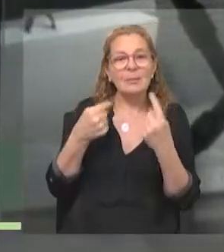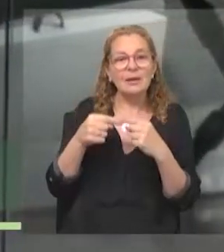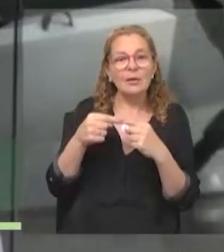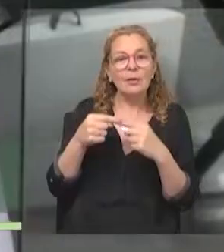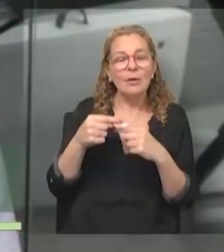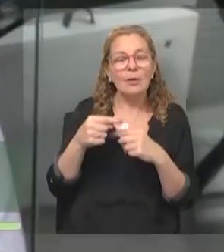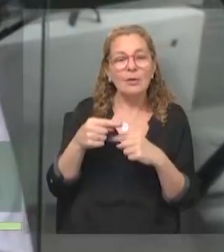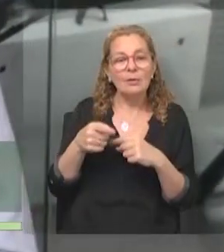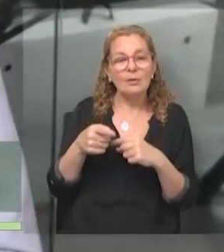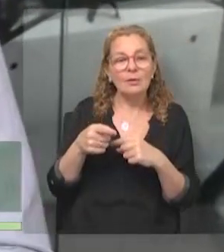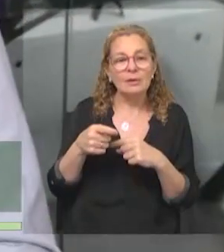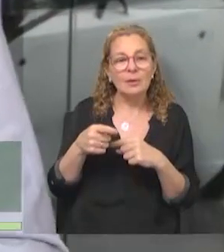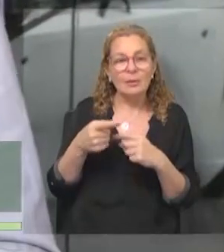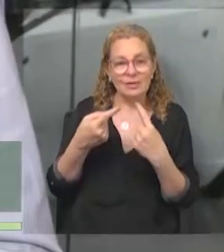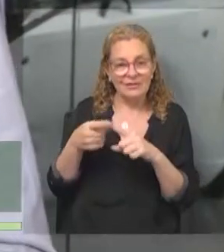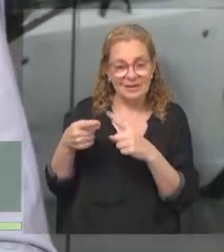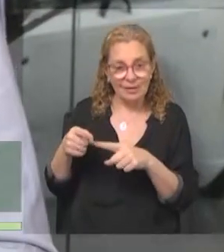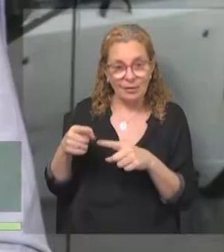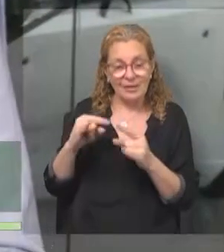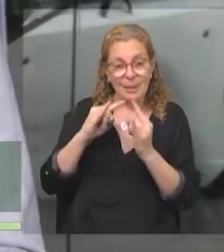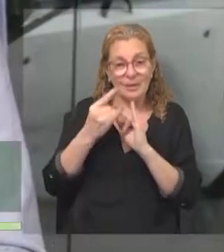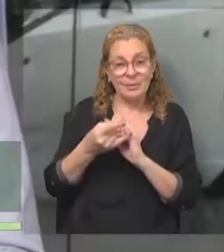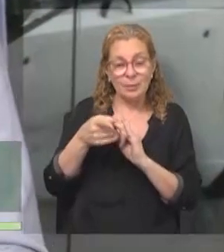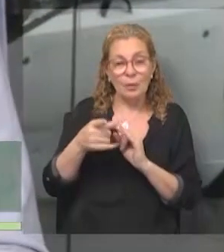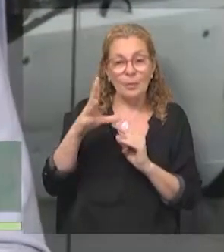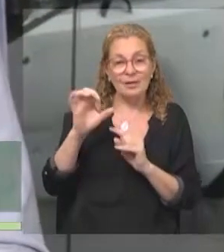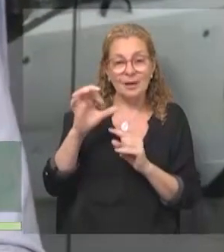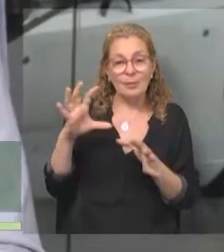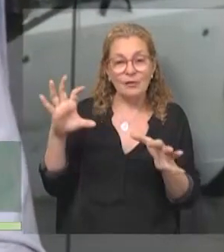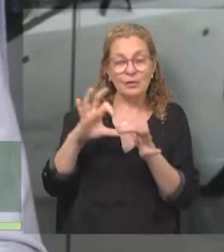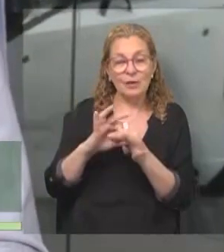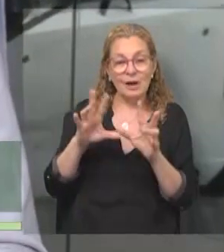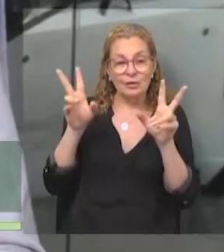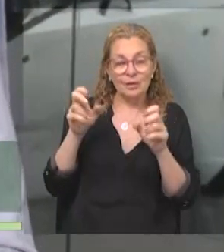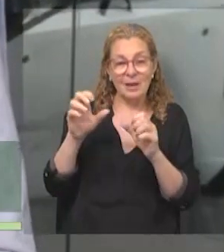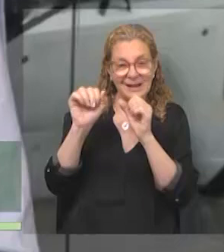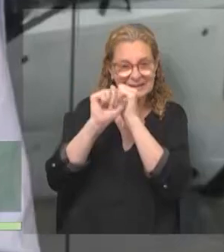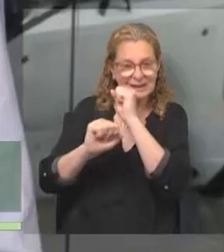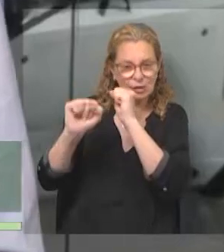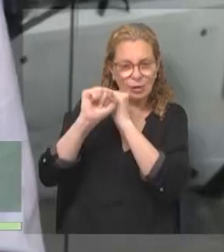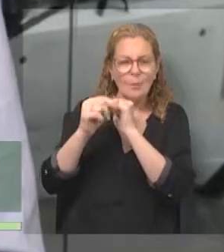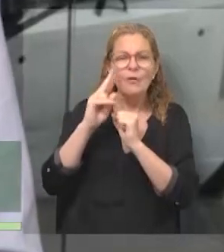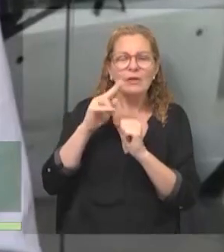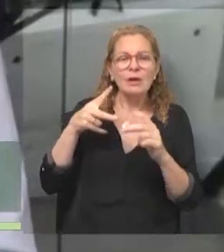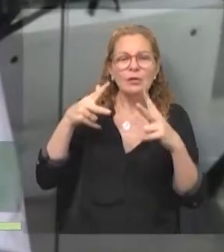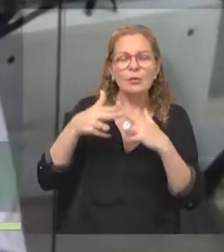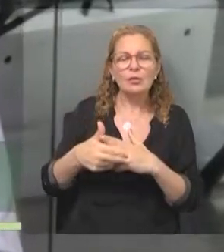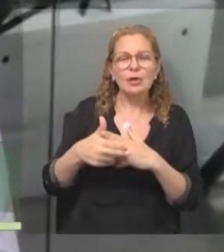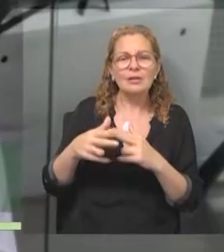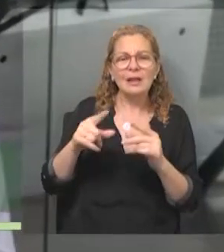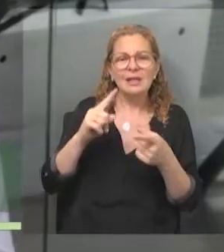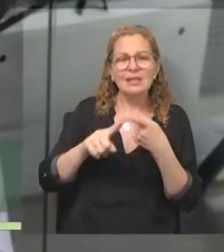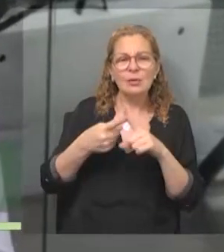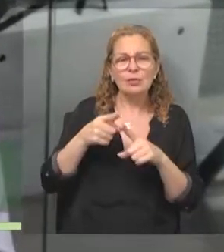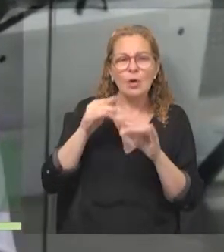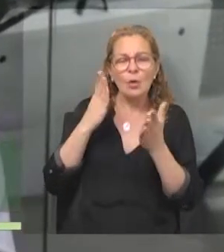tiempo Eh bueno el tiempo de actividad del parlamento tú como senador has estado muy vinculado a los temas de tecnología Cómo ves la irrupción de esta discusión en los últimos